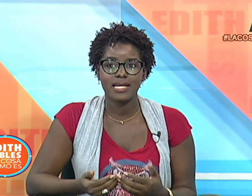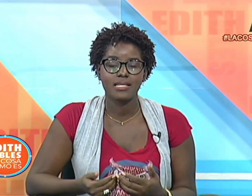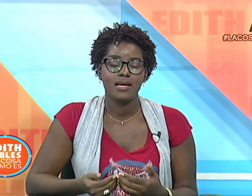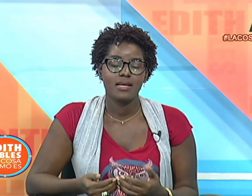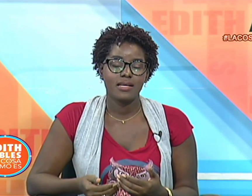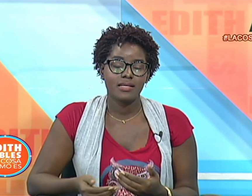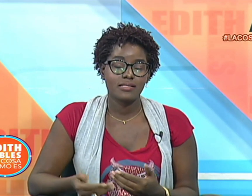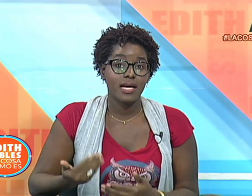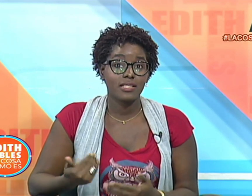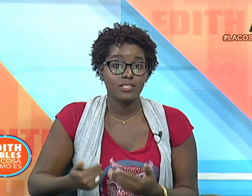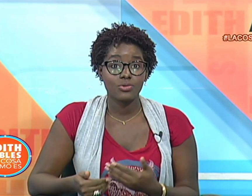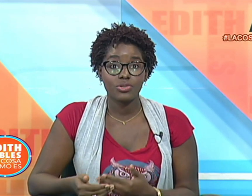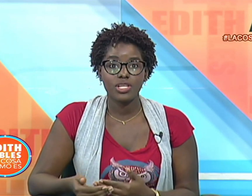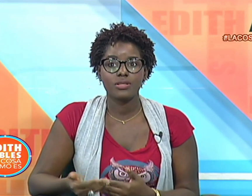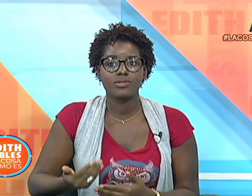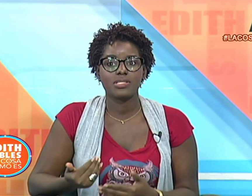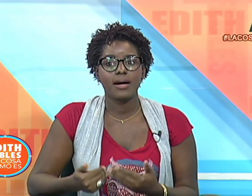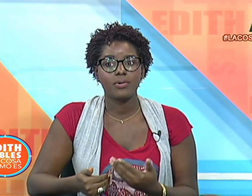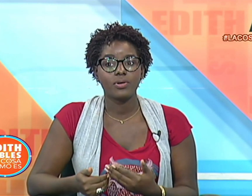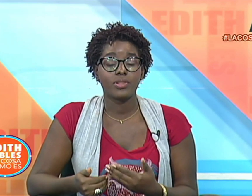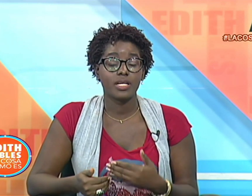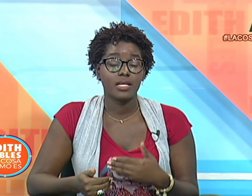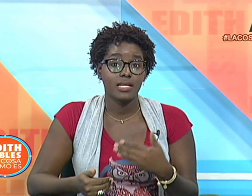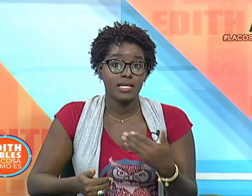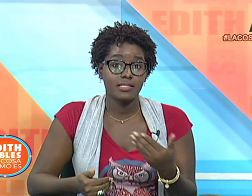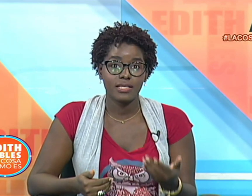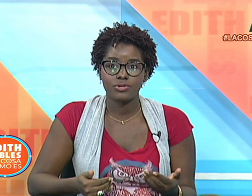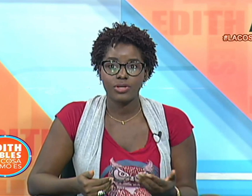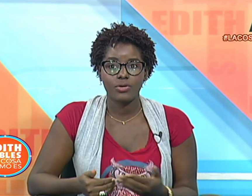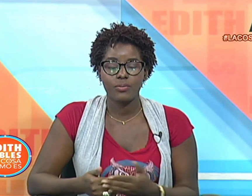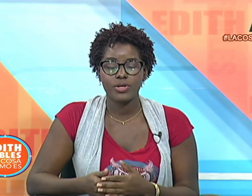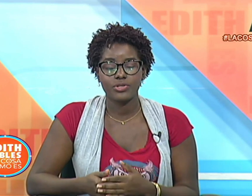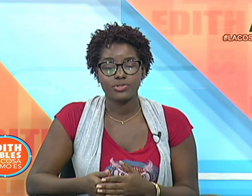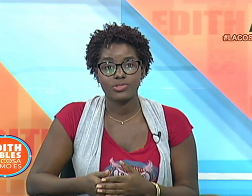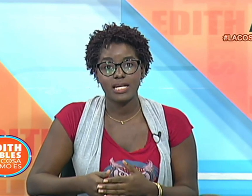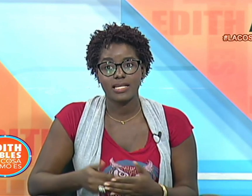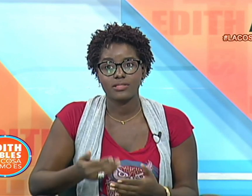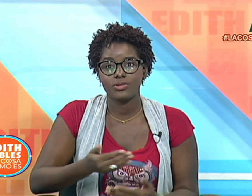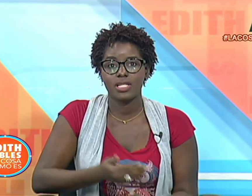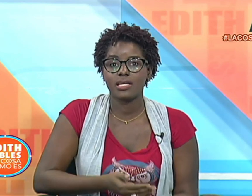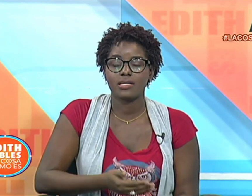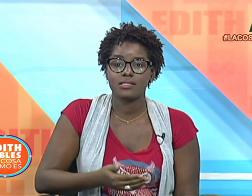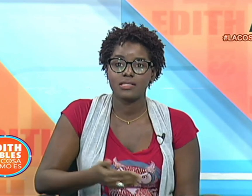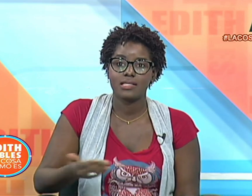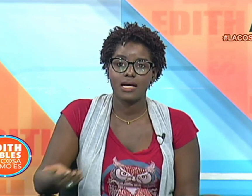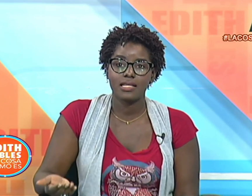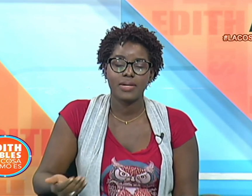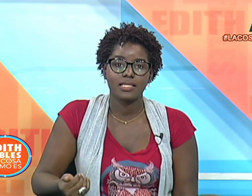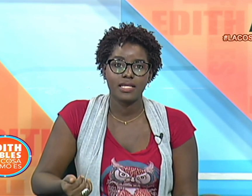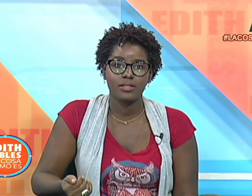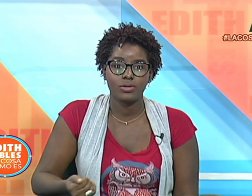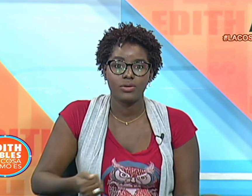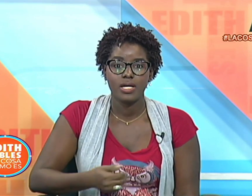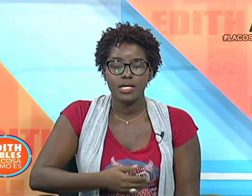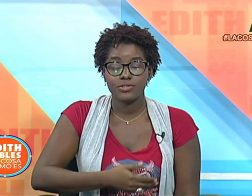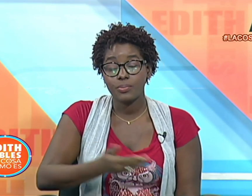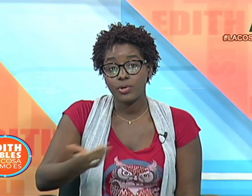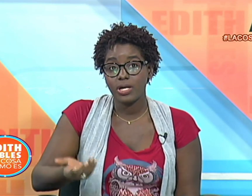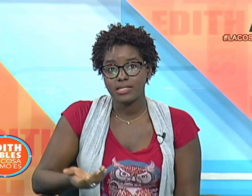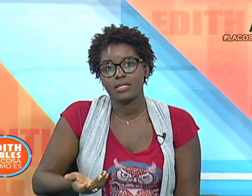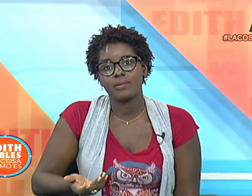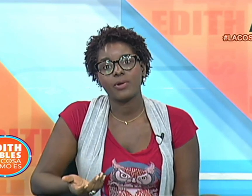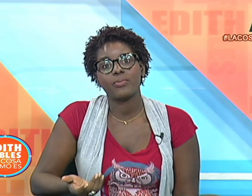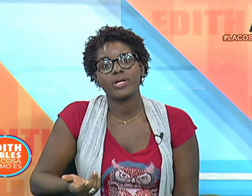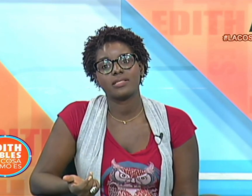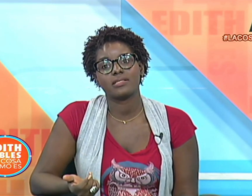semanas se ha discutido y se habló de en el centro económico y social que es donde se está debatiendo eso